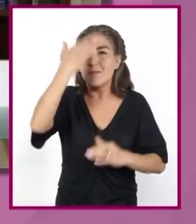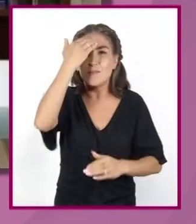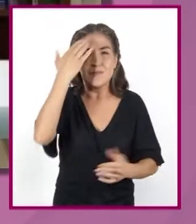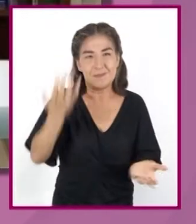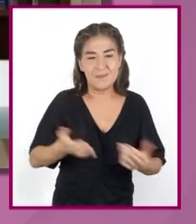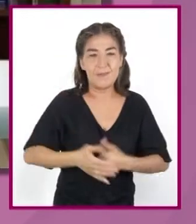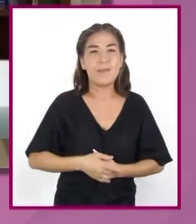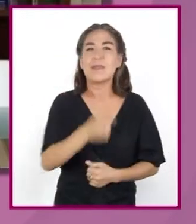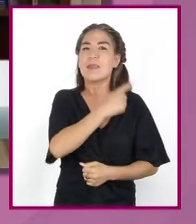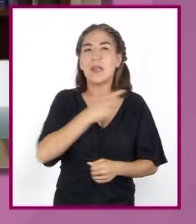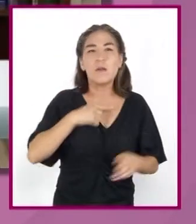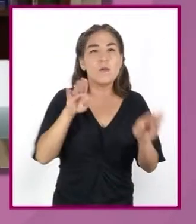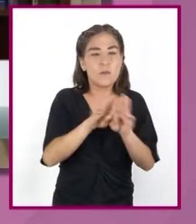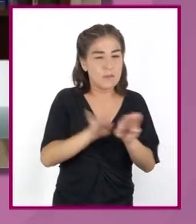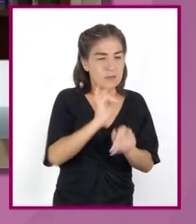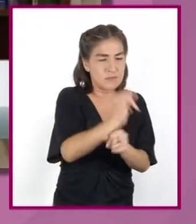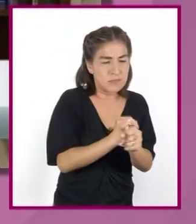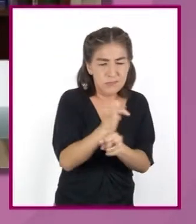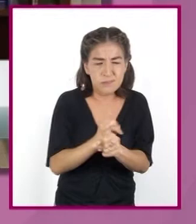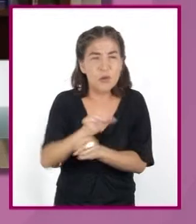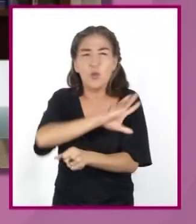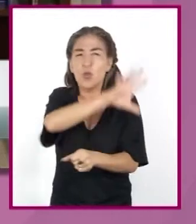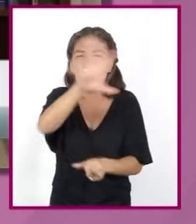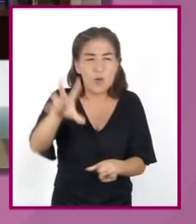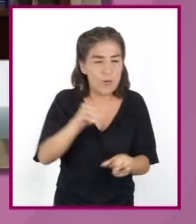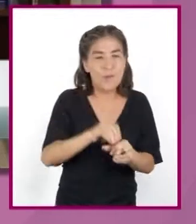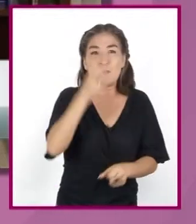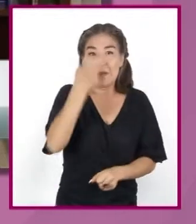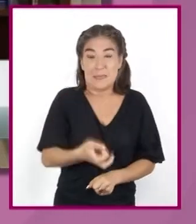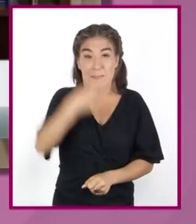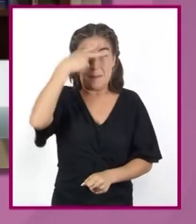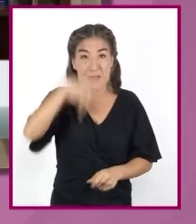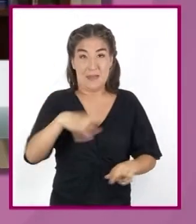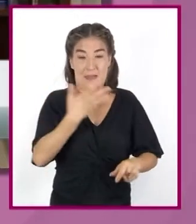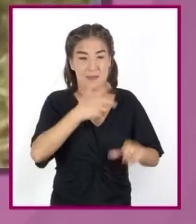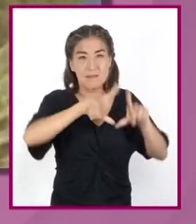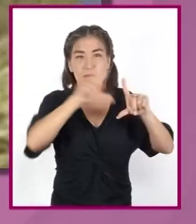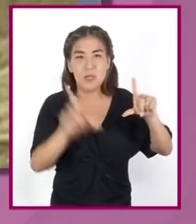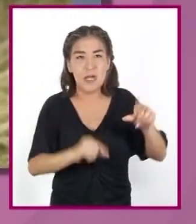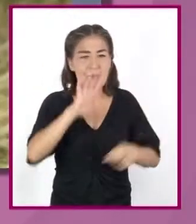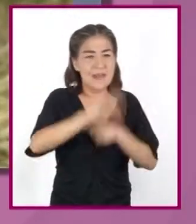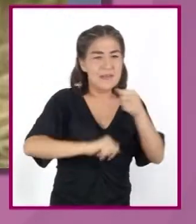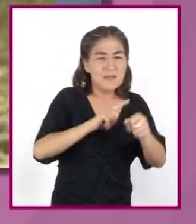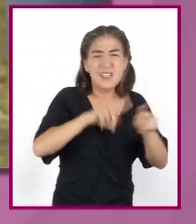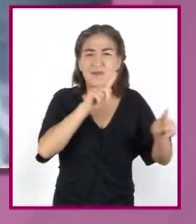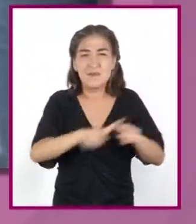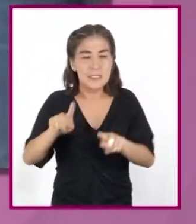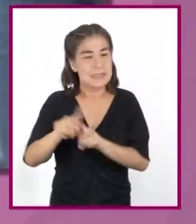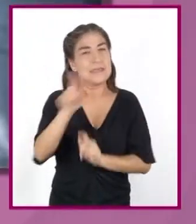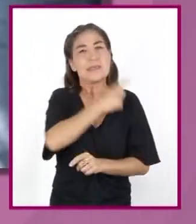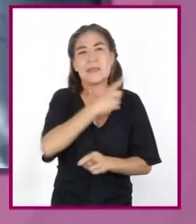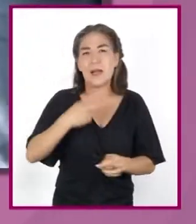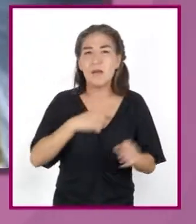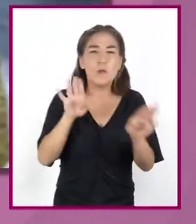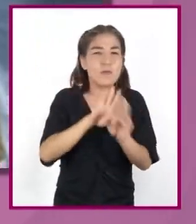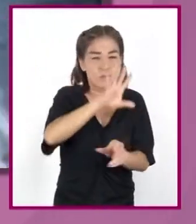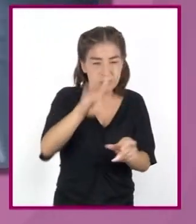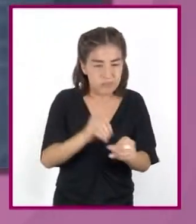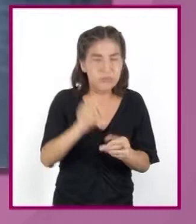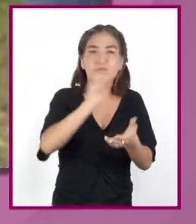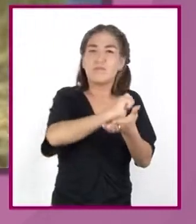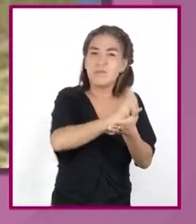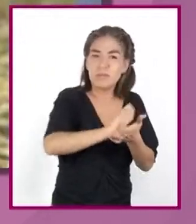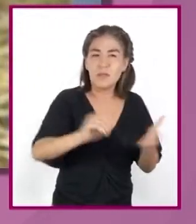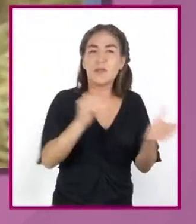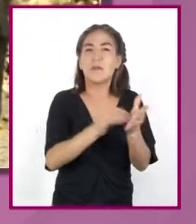debe contemplar todos los inventarios de toda la diversidad que existe en nuestro país. Se calcula que se han descrito algo